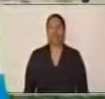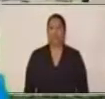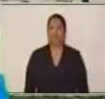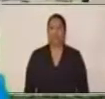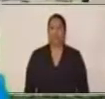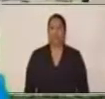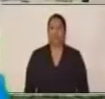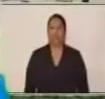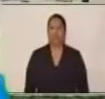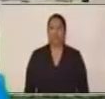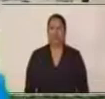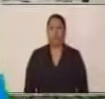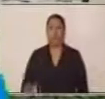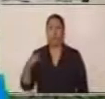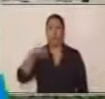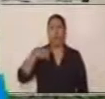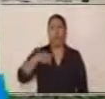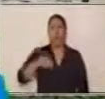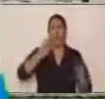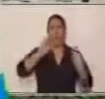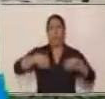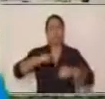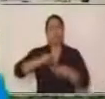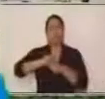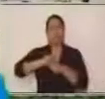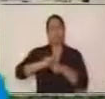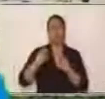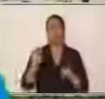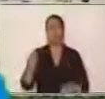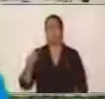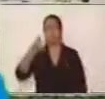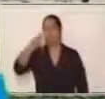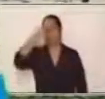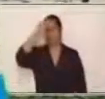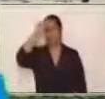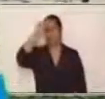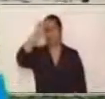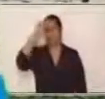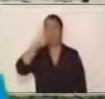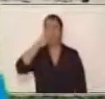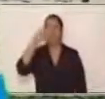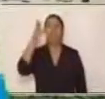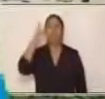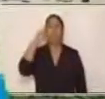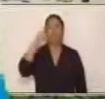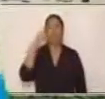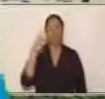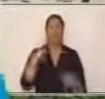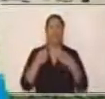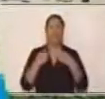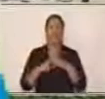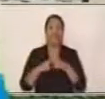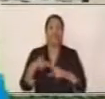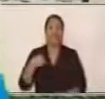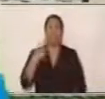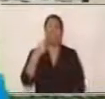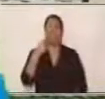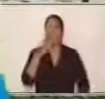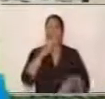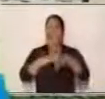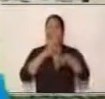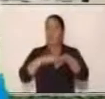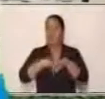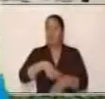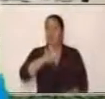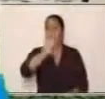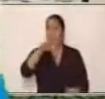Es momento de poner en práctica lo aprendido. Recuerden que al inicio les dije que tuvieran a mano 4 hojas